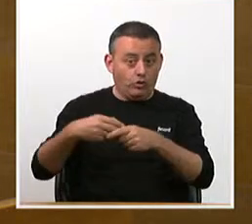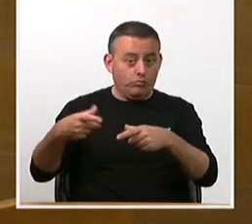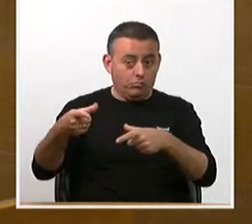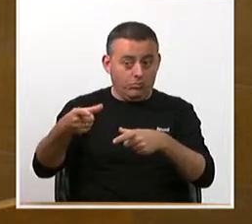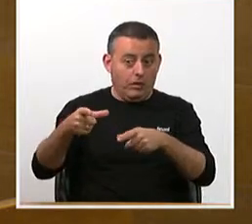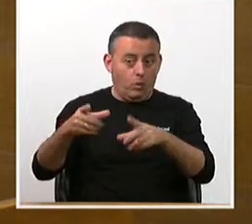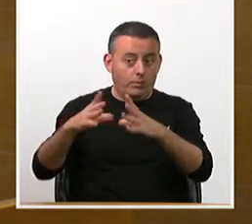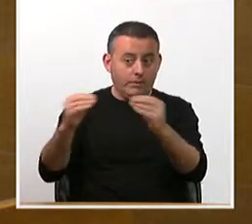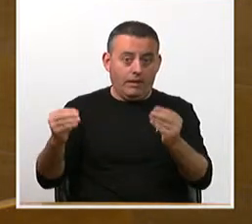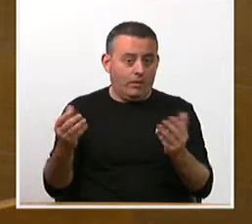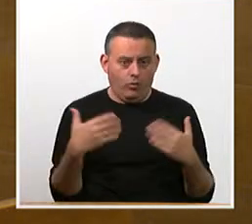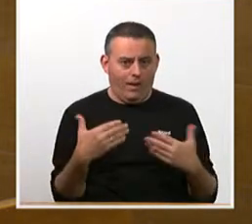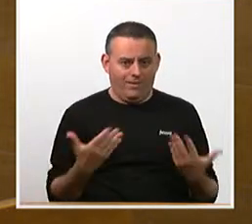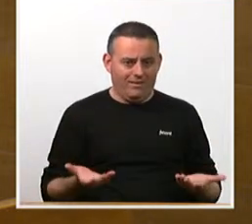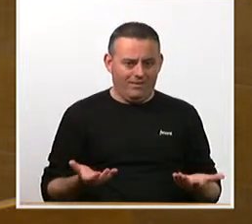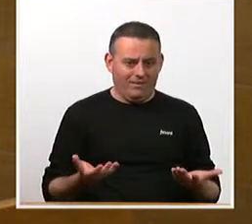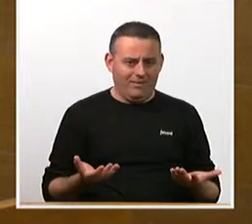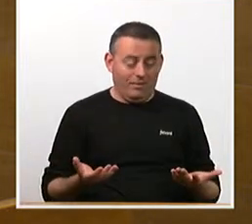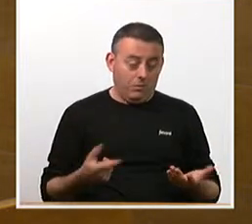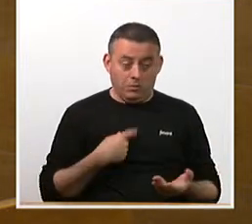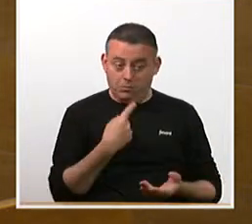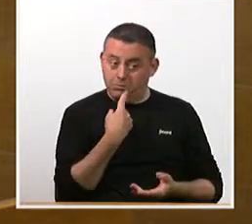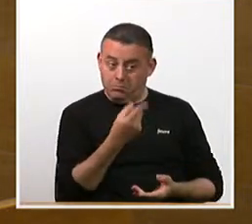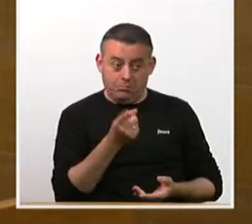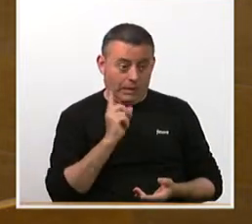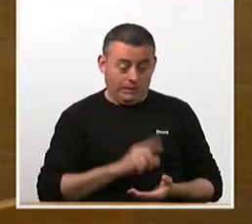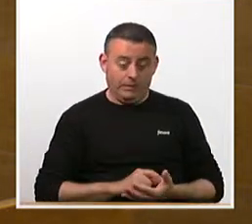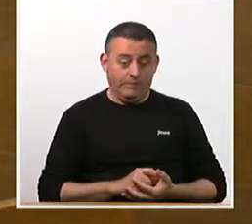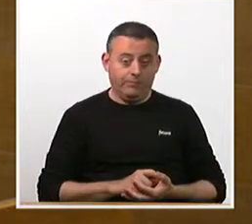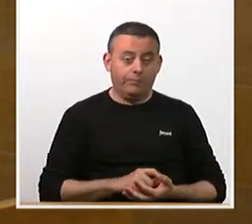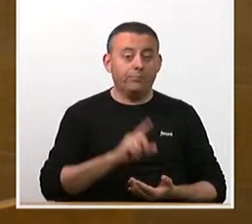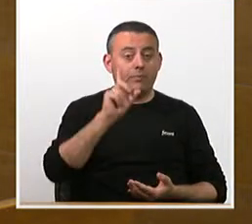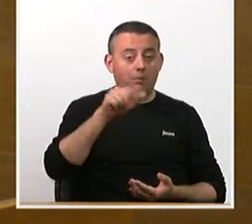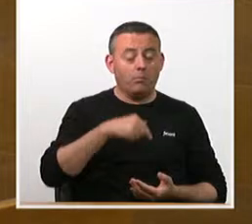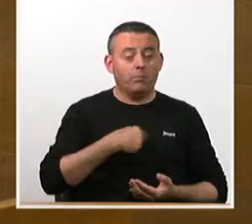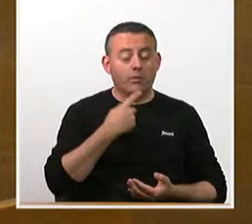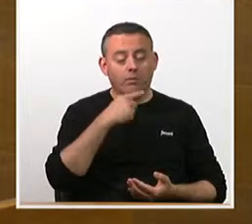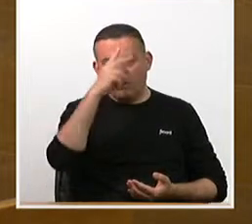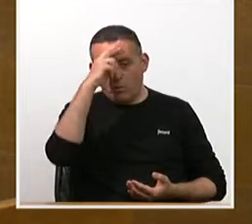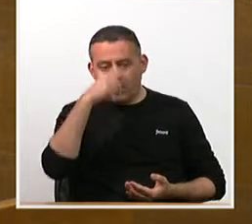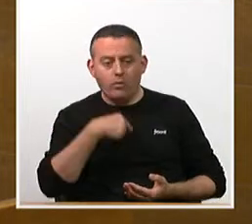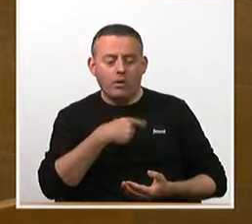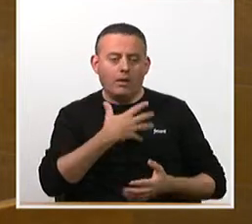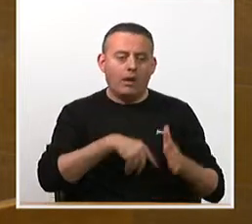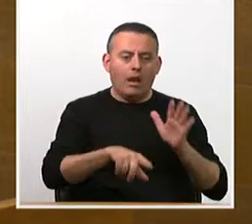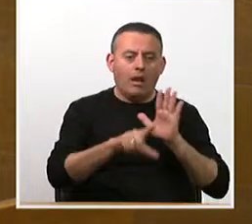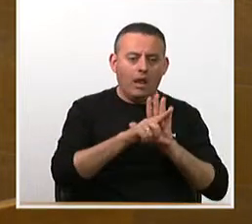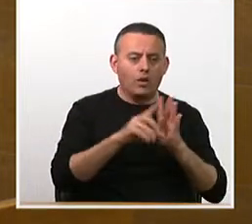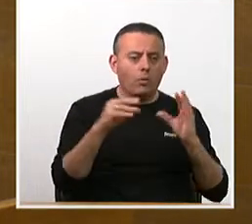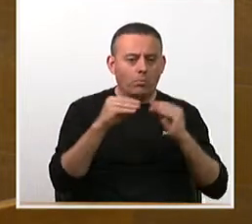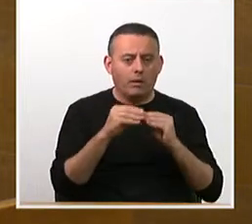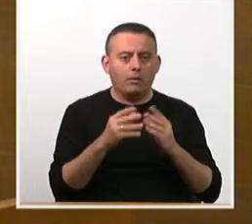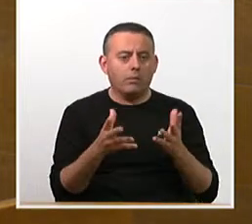universitar que y es quea supada preocupa cumplir la